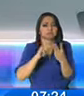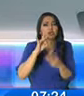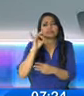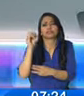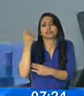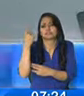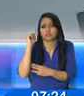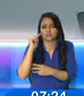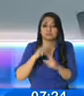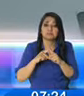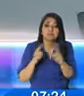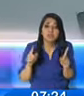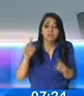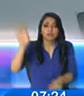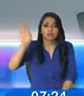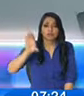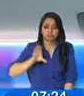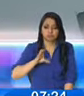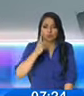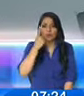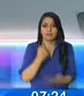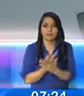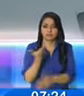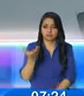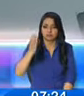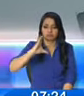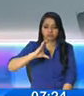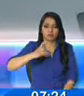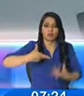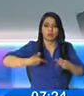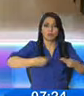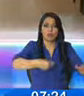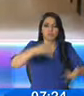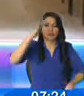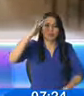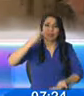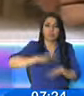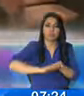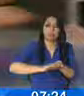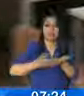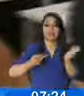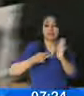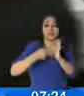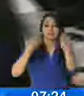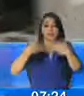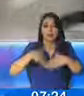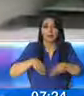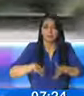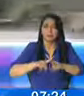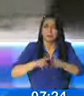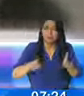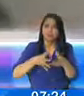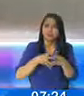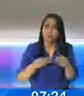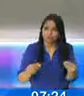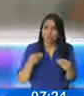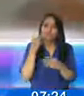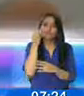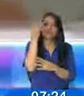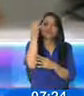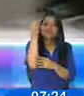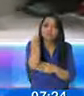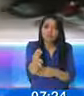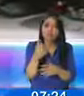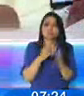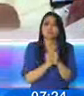millones eso será por una sola vez y de ahí se acabó el activo la soluciones más bien deberían ser encaminadas a la reducción